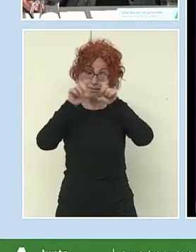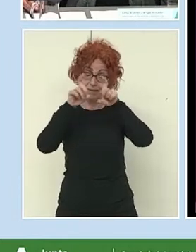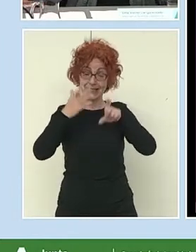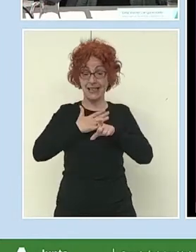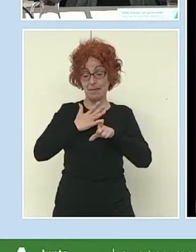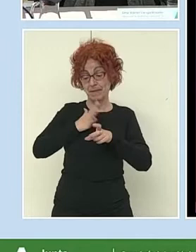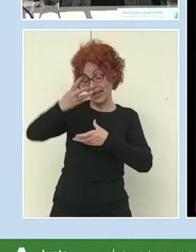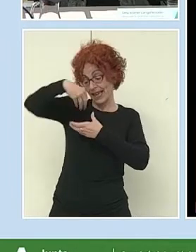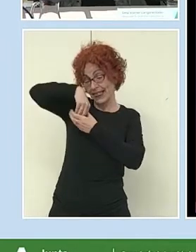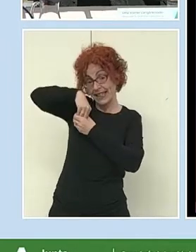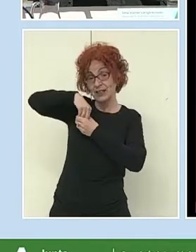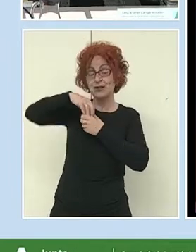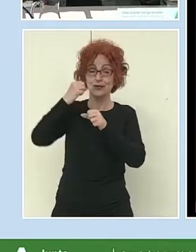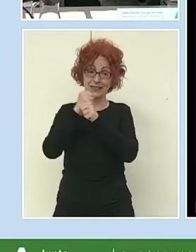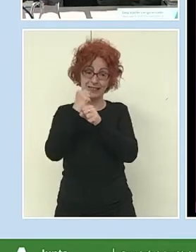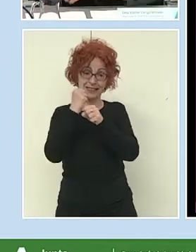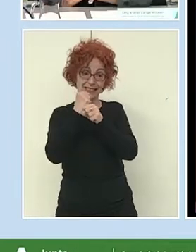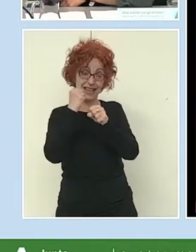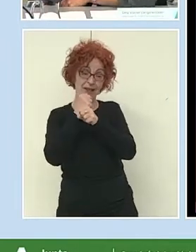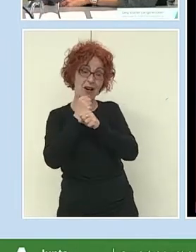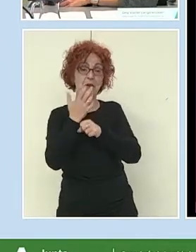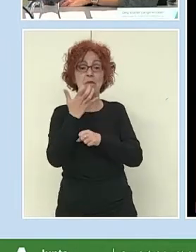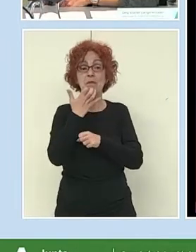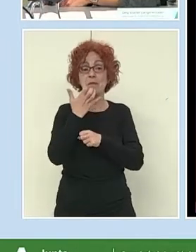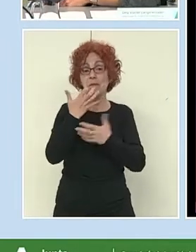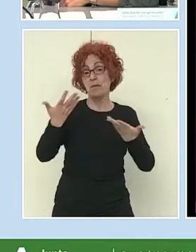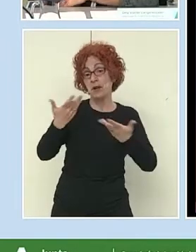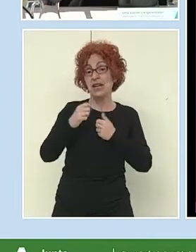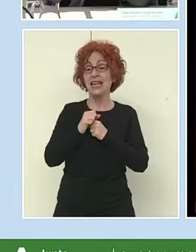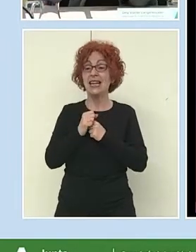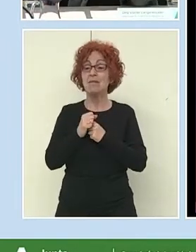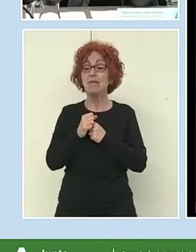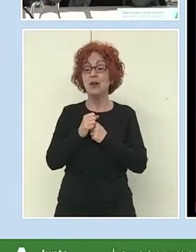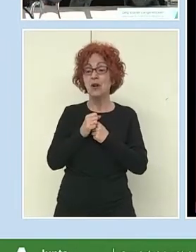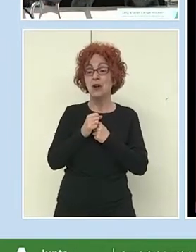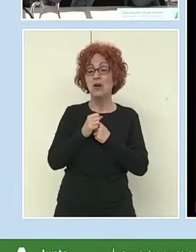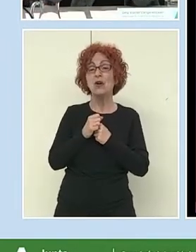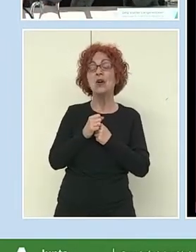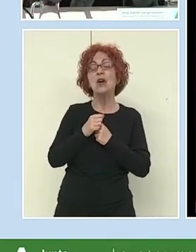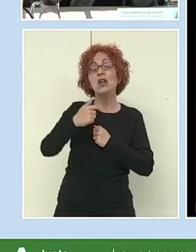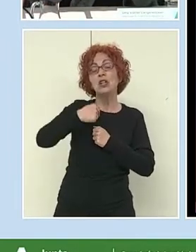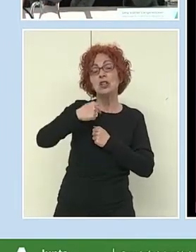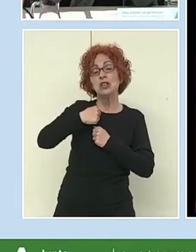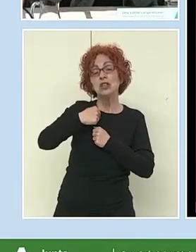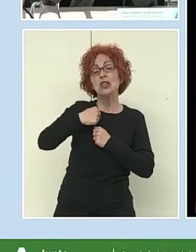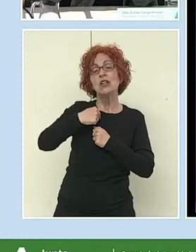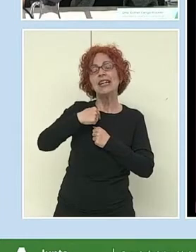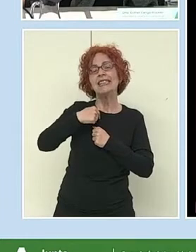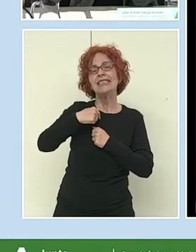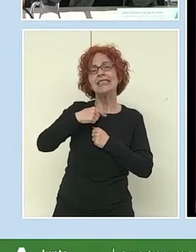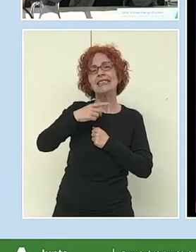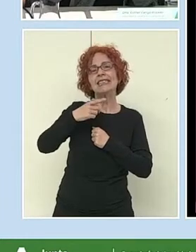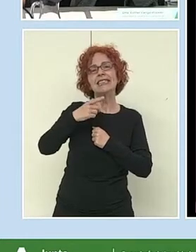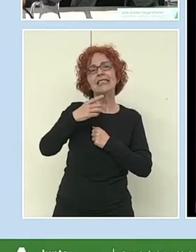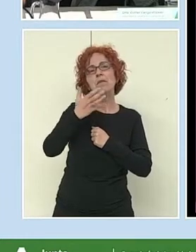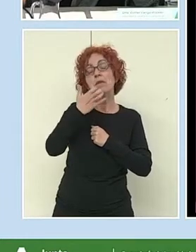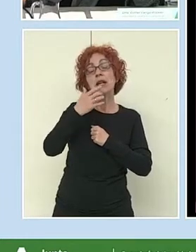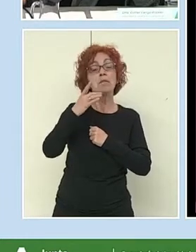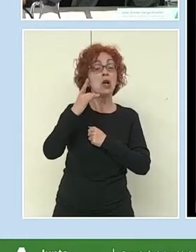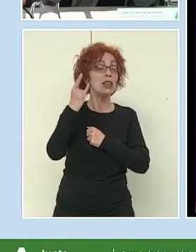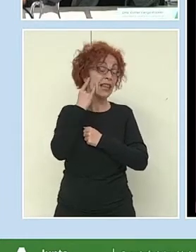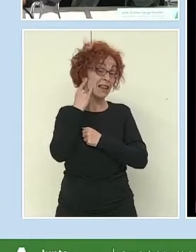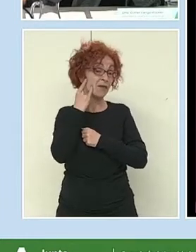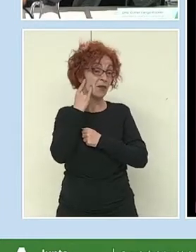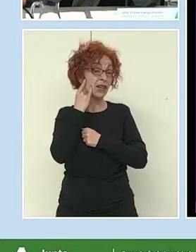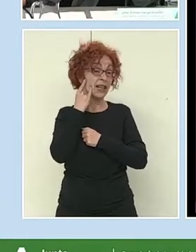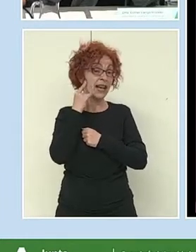mismo. El CEO de una empresa pues, es el máximo ejecutivo de la empresa, ¿no? En este caso, en Telefónica Tech, ahora